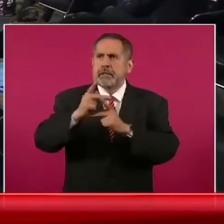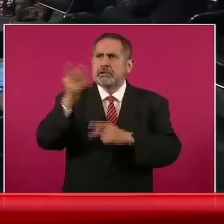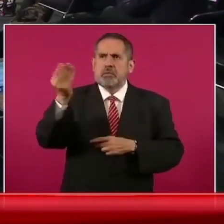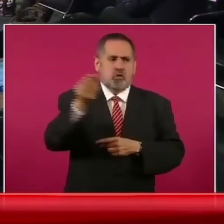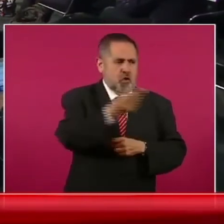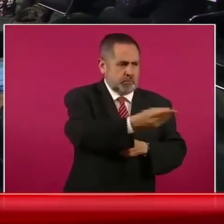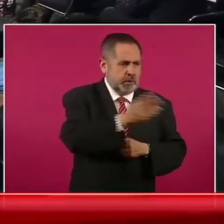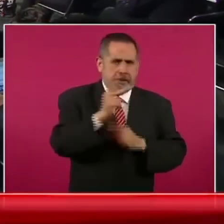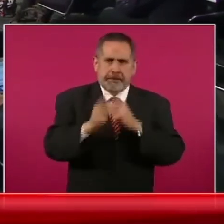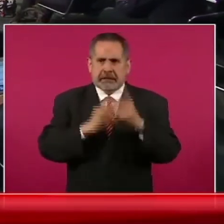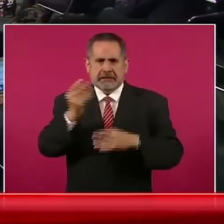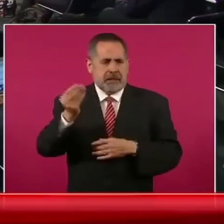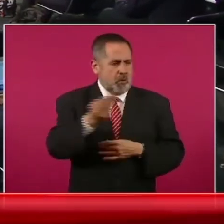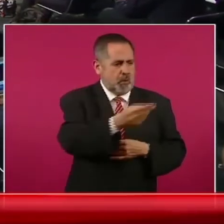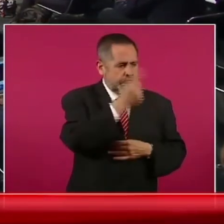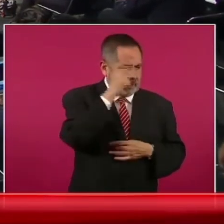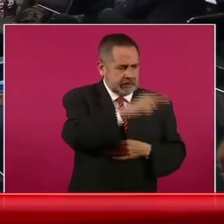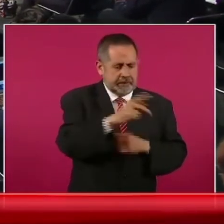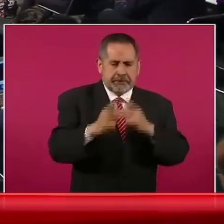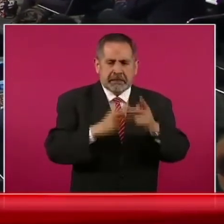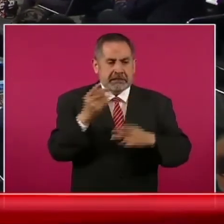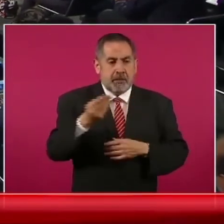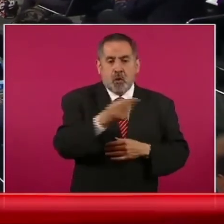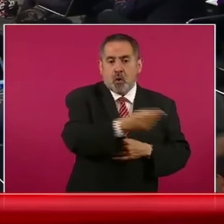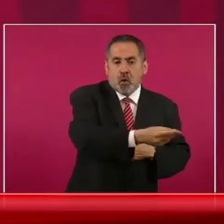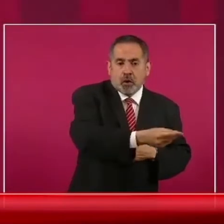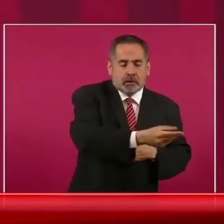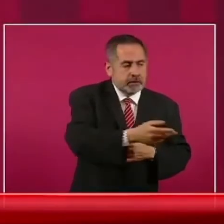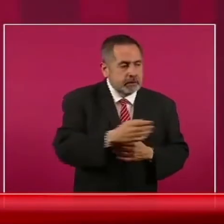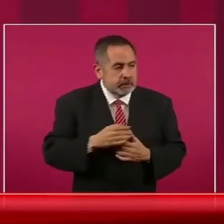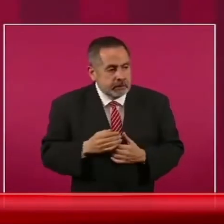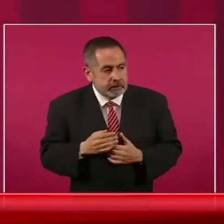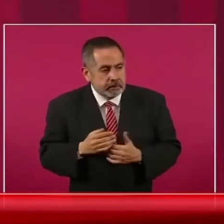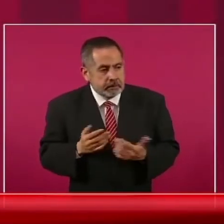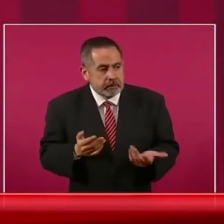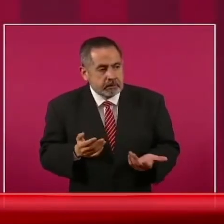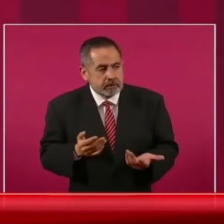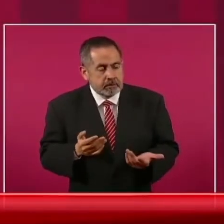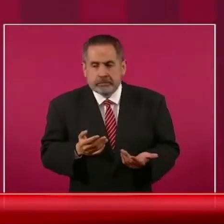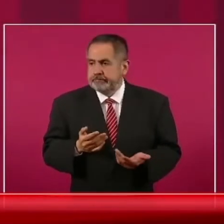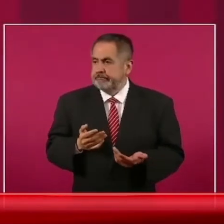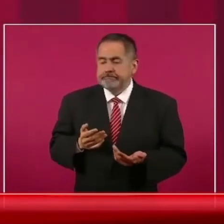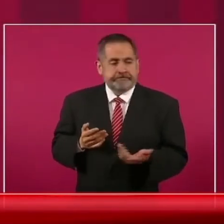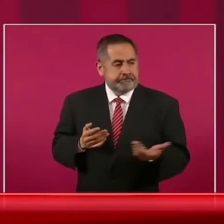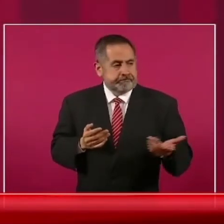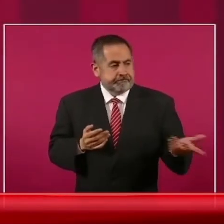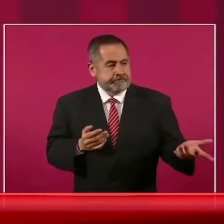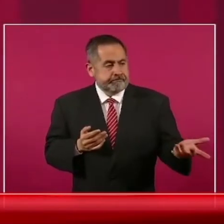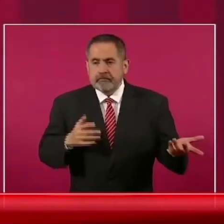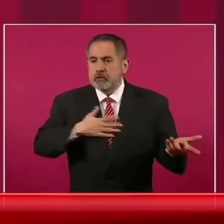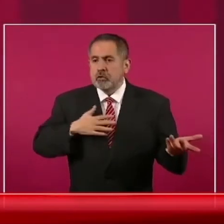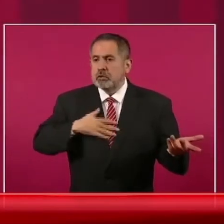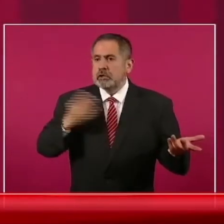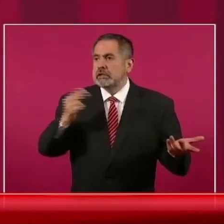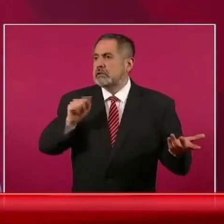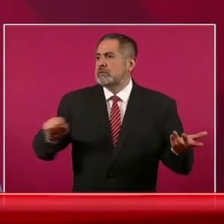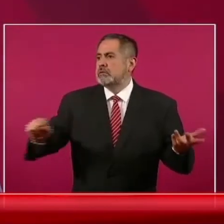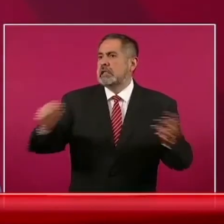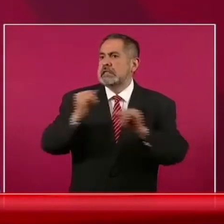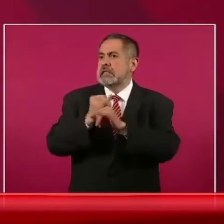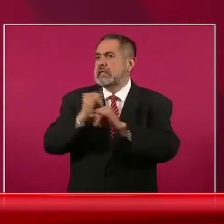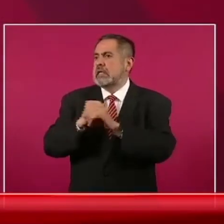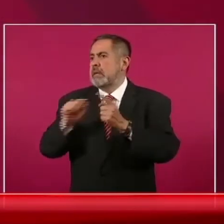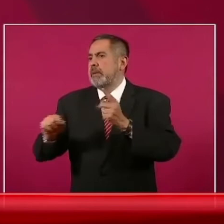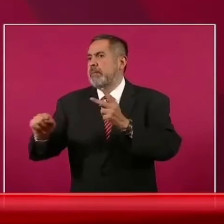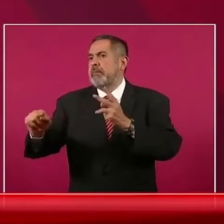de la banca de desarrollo y nosotros tenemos el compromiso de que hay internet en todo el